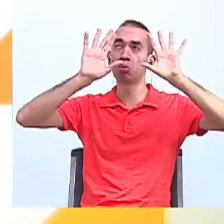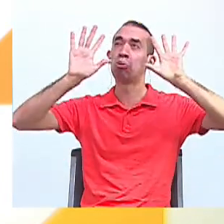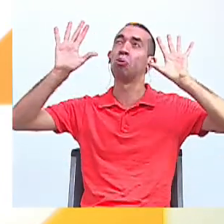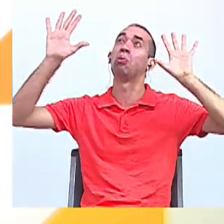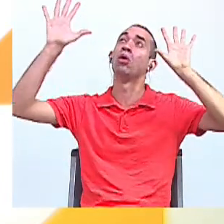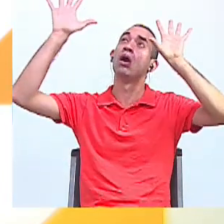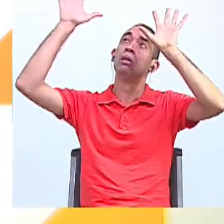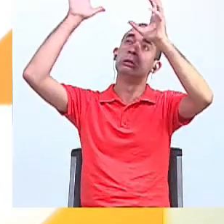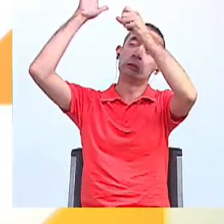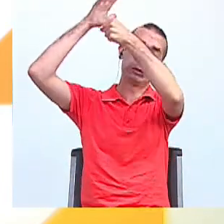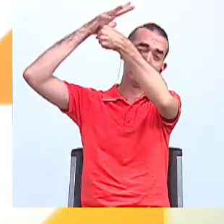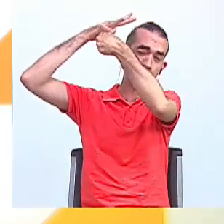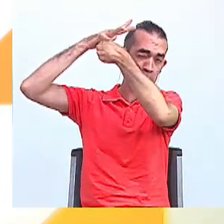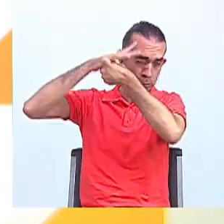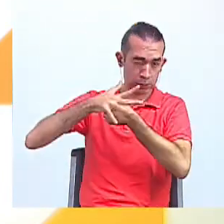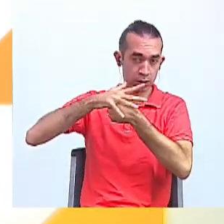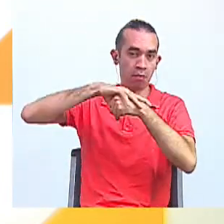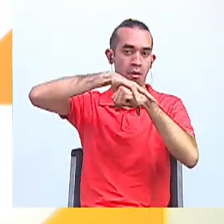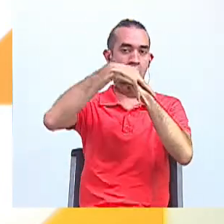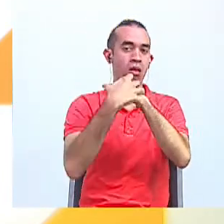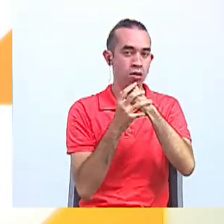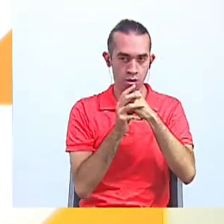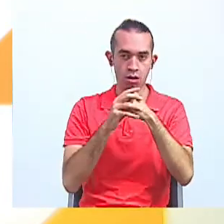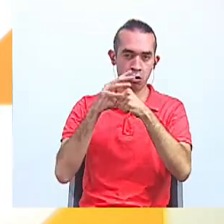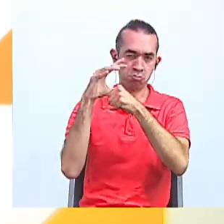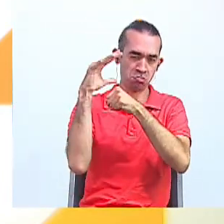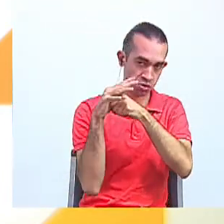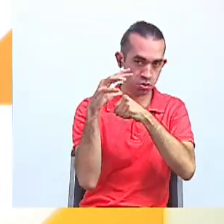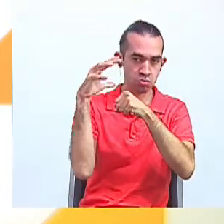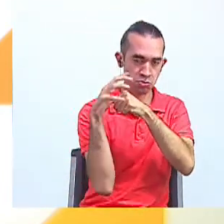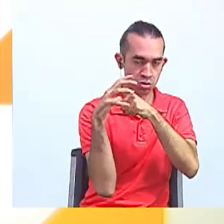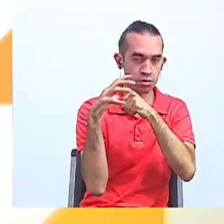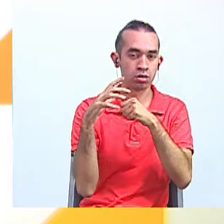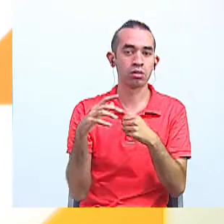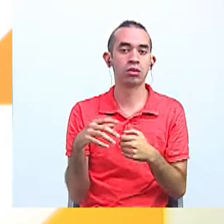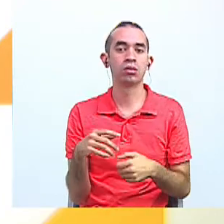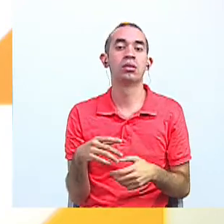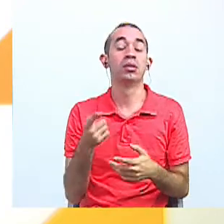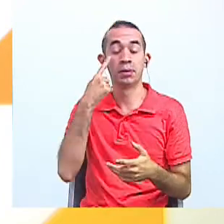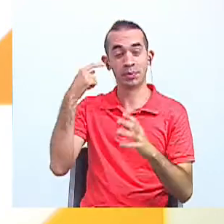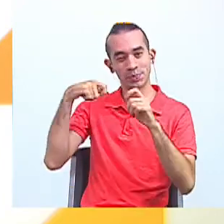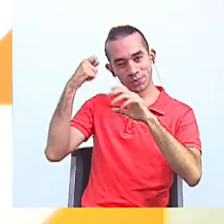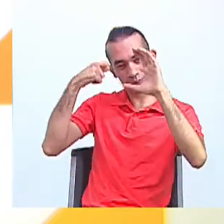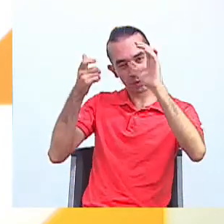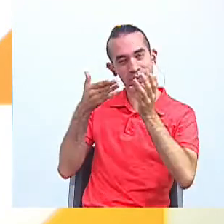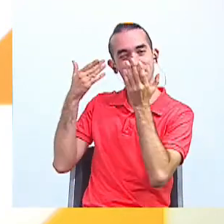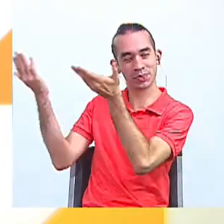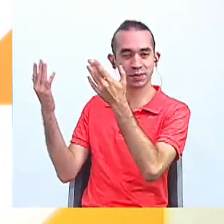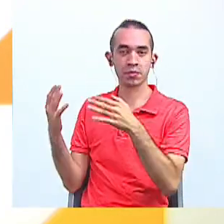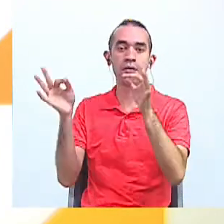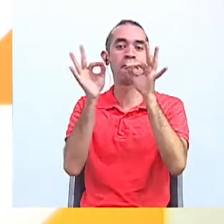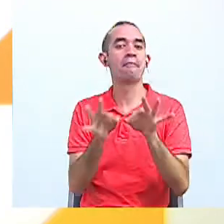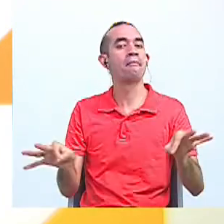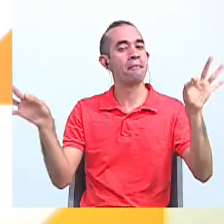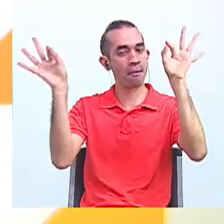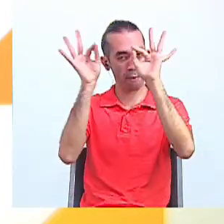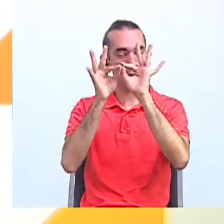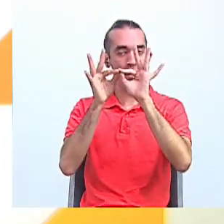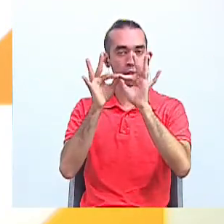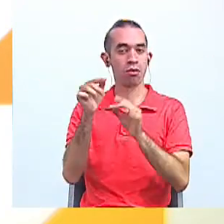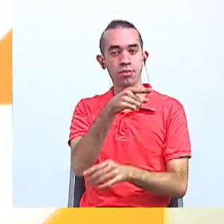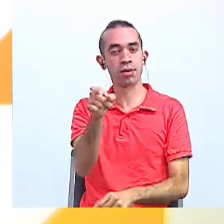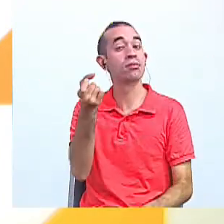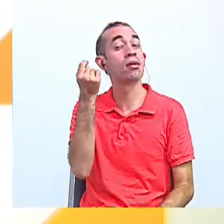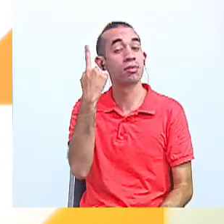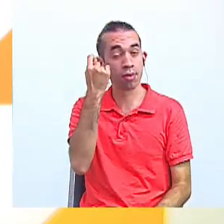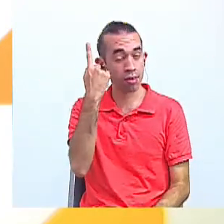fuerza sobre todo lo que hay en el planeta, esa presión. Por eso veamos el siguiente video. Es importante comprender